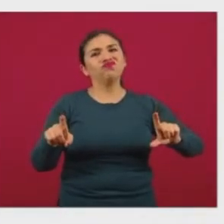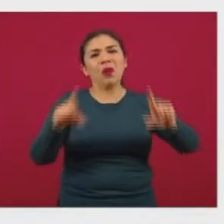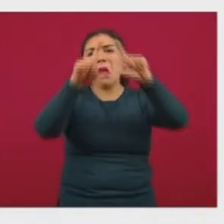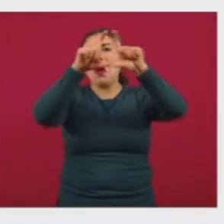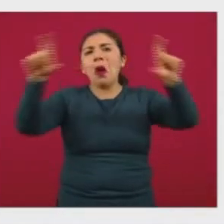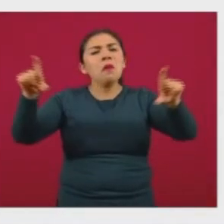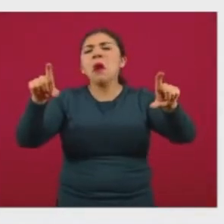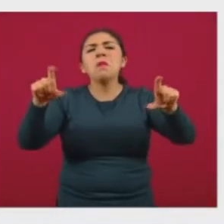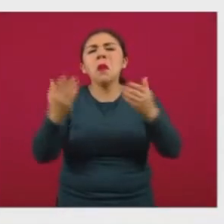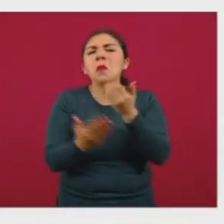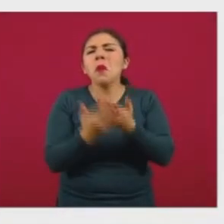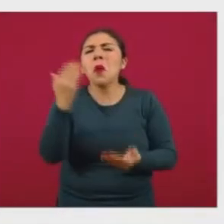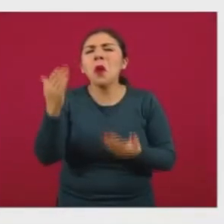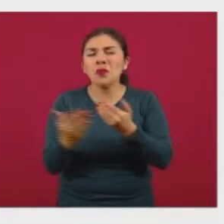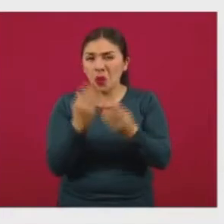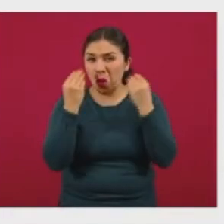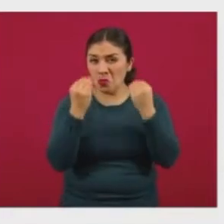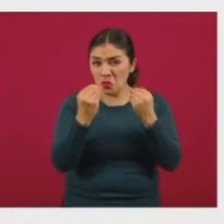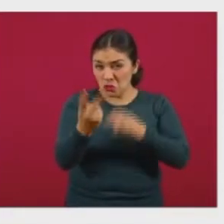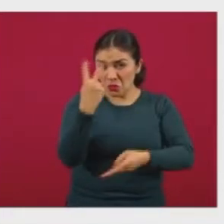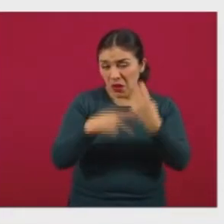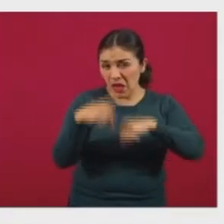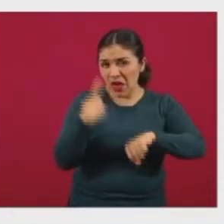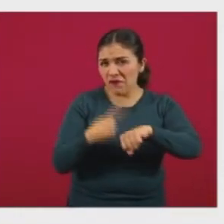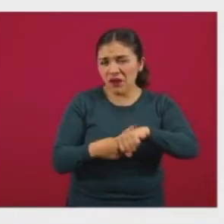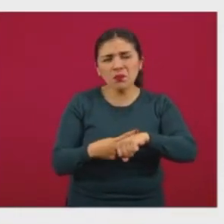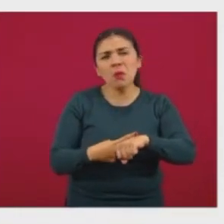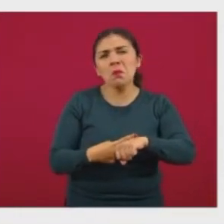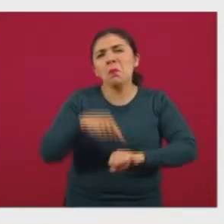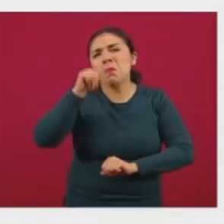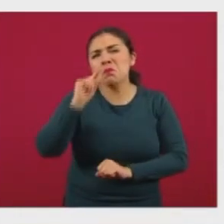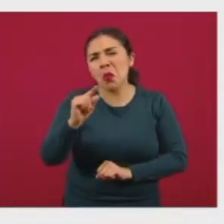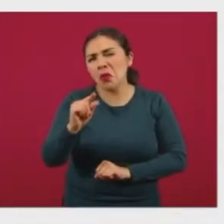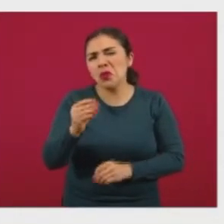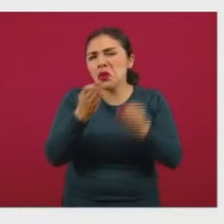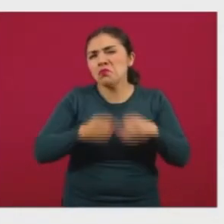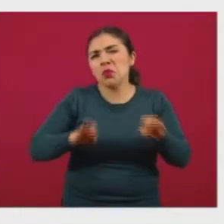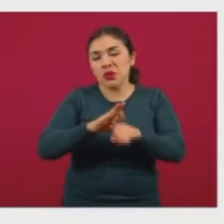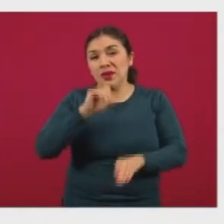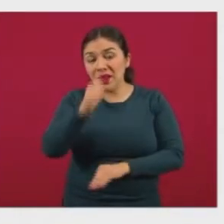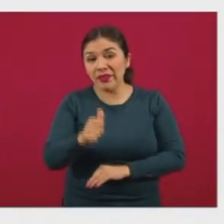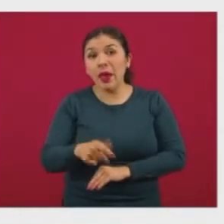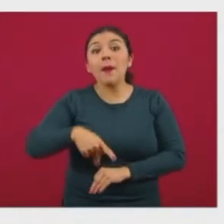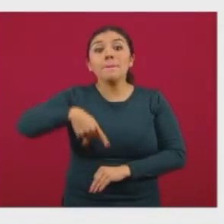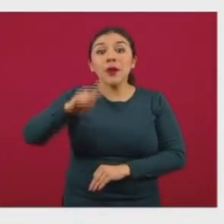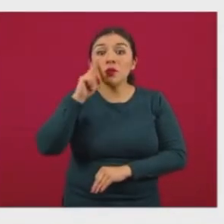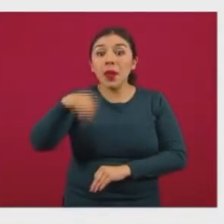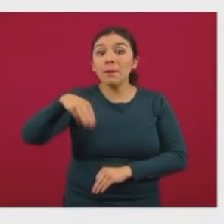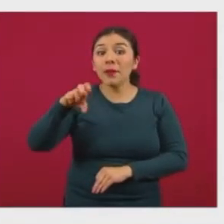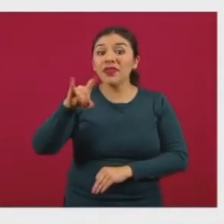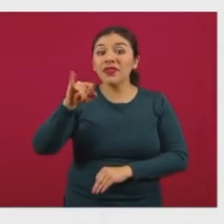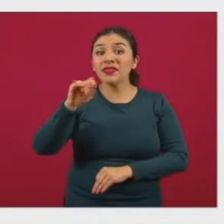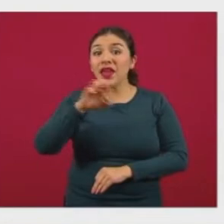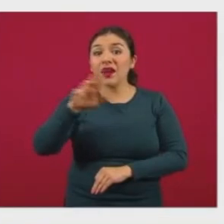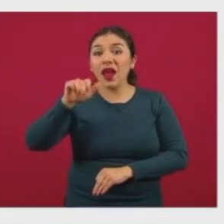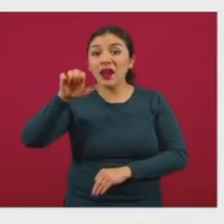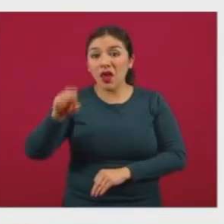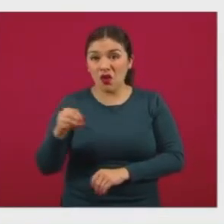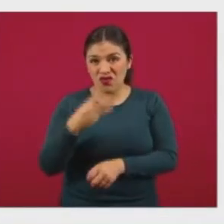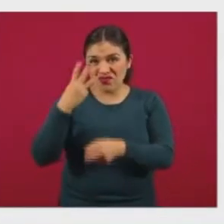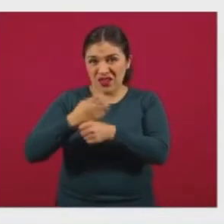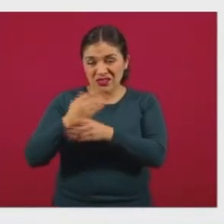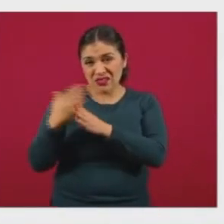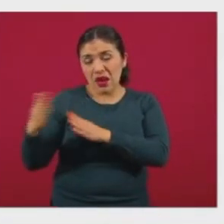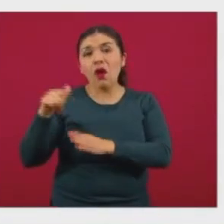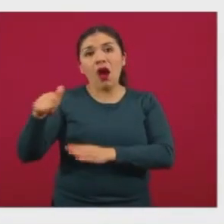una magnitud ni una carga de enfermedad importante, aunque en el caso del Mediterráneo Oriental también ha